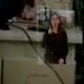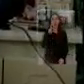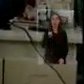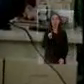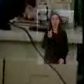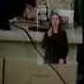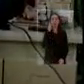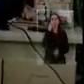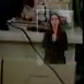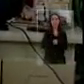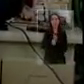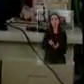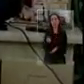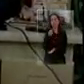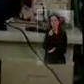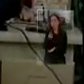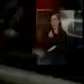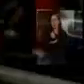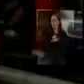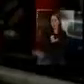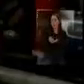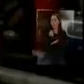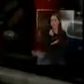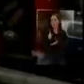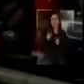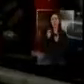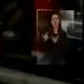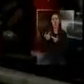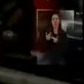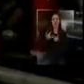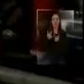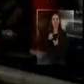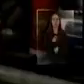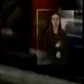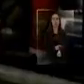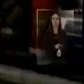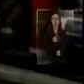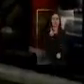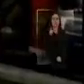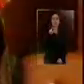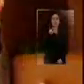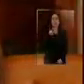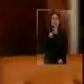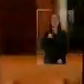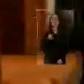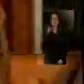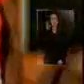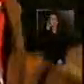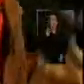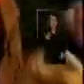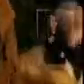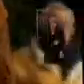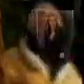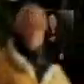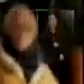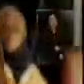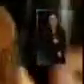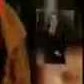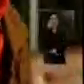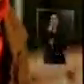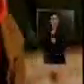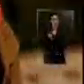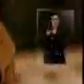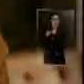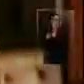Galindo lleva 3 años tomando remedios para mantener a raya su glicemia. Elena es insulino dependiente desde hace